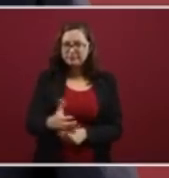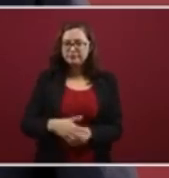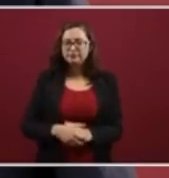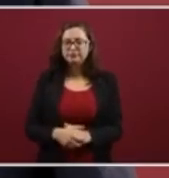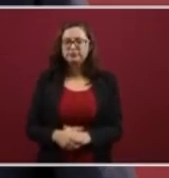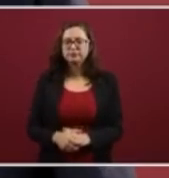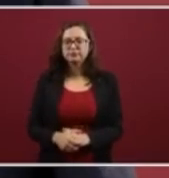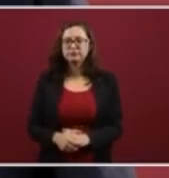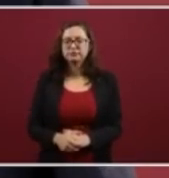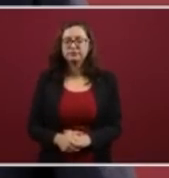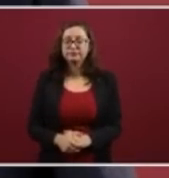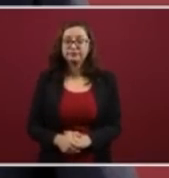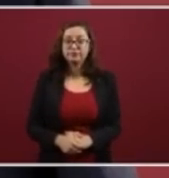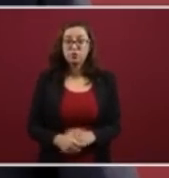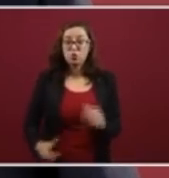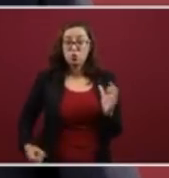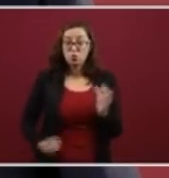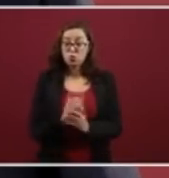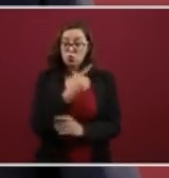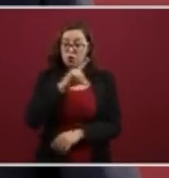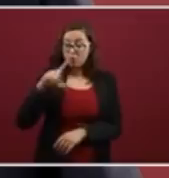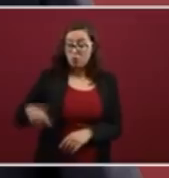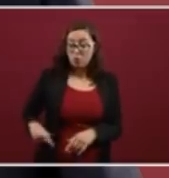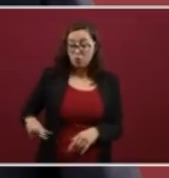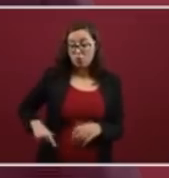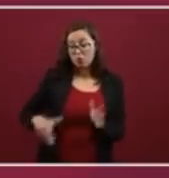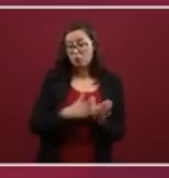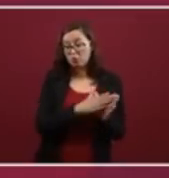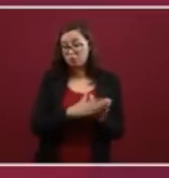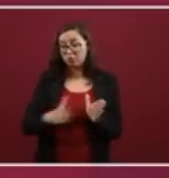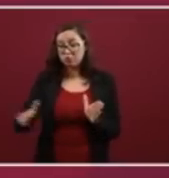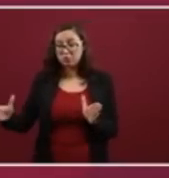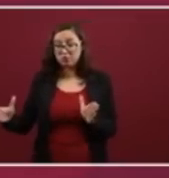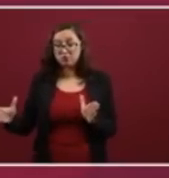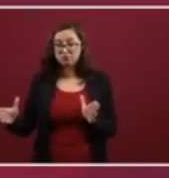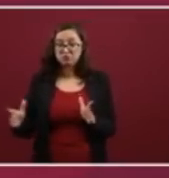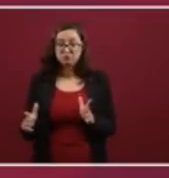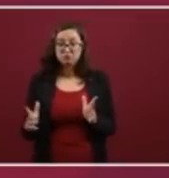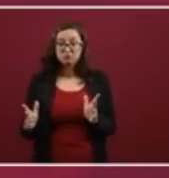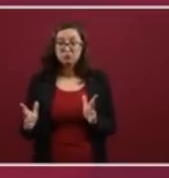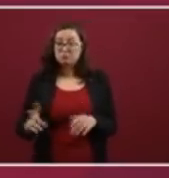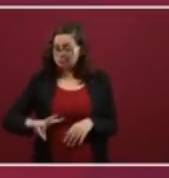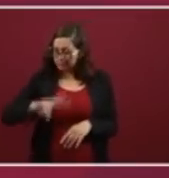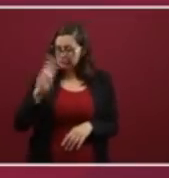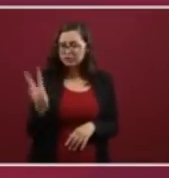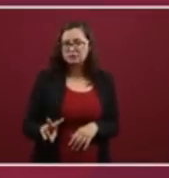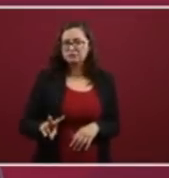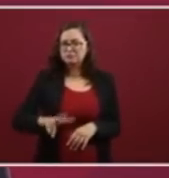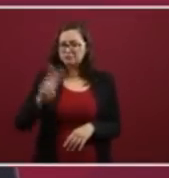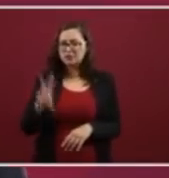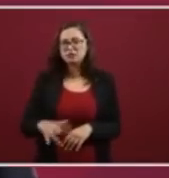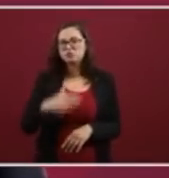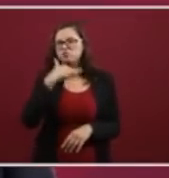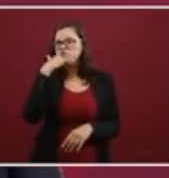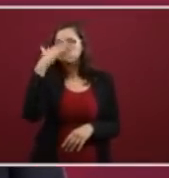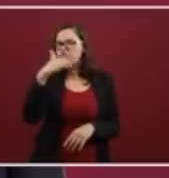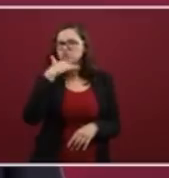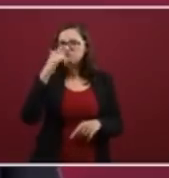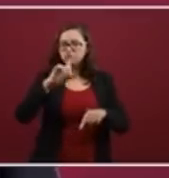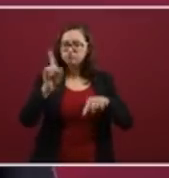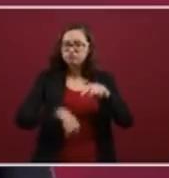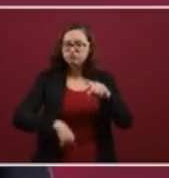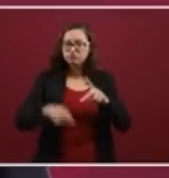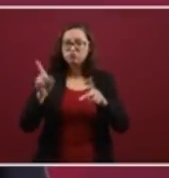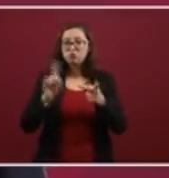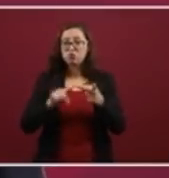en este gobierno se acaba porque se acaba la corrupción y la